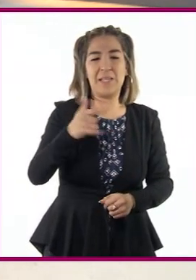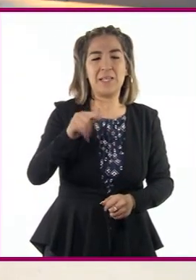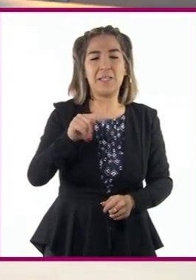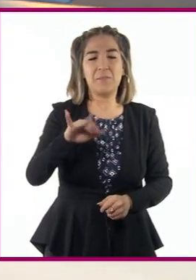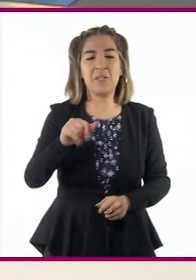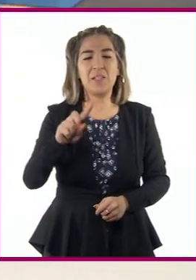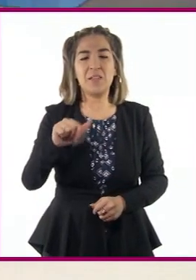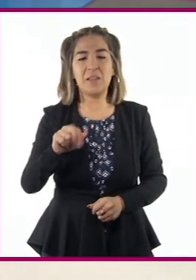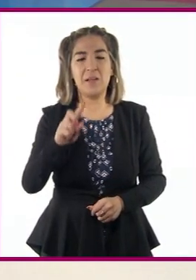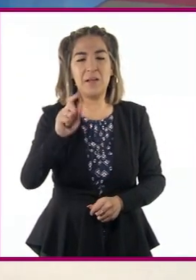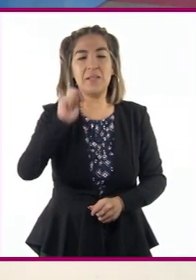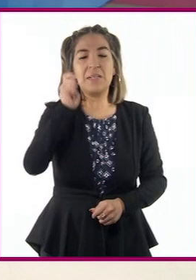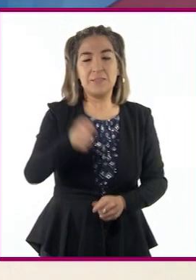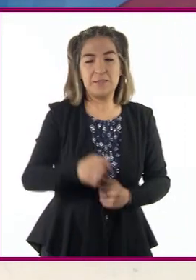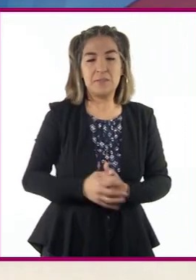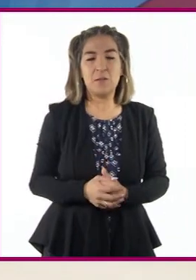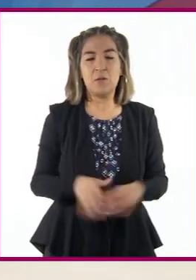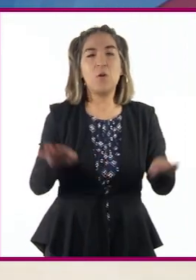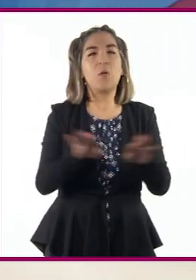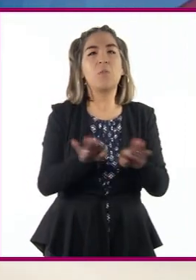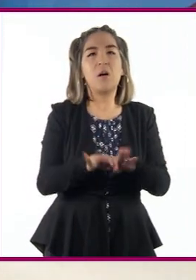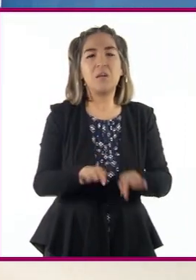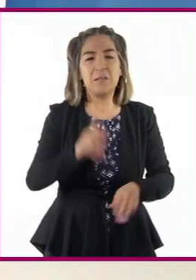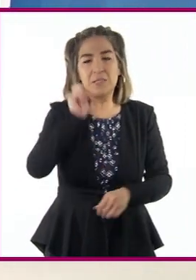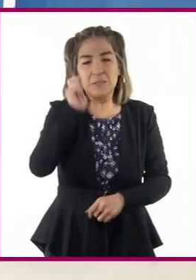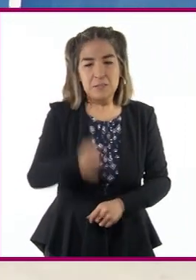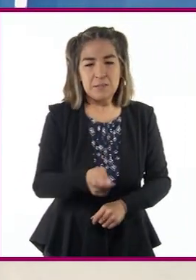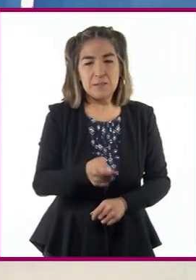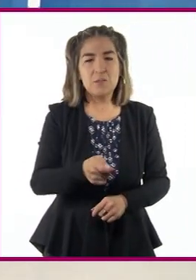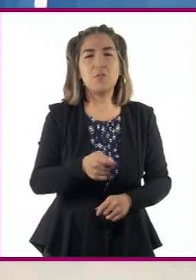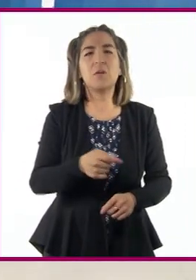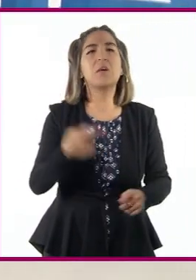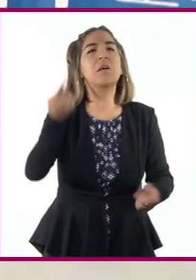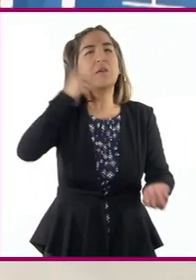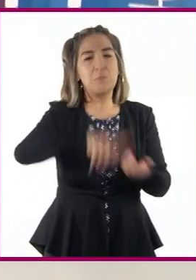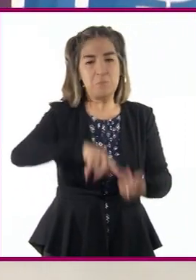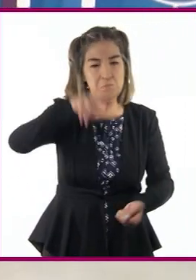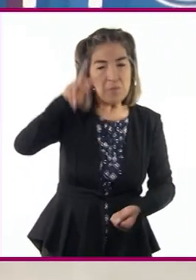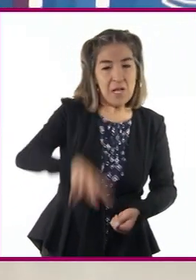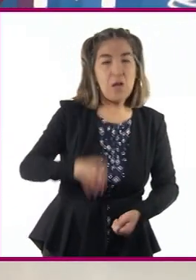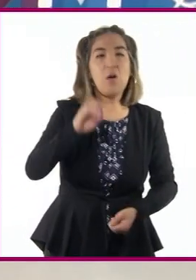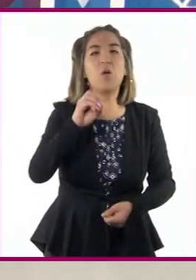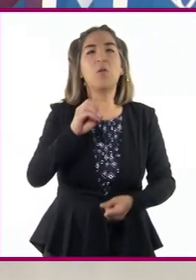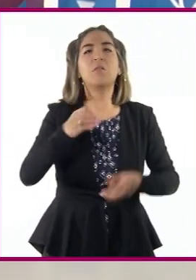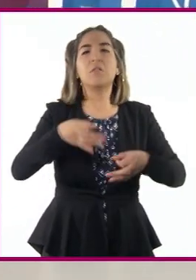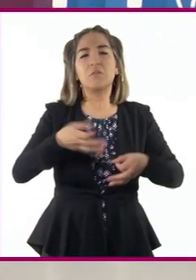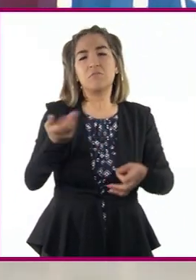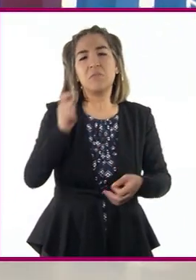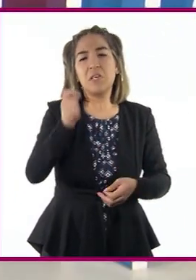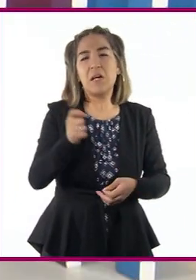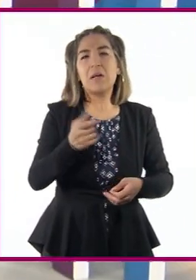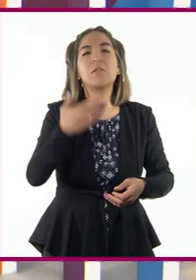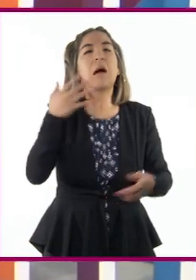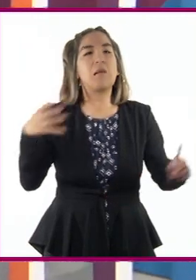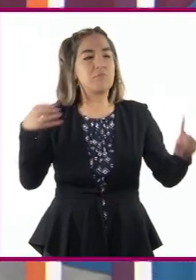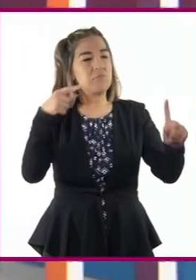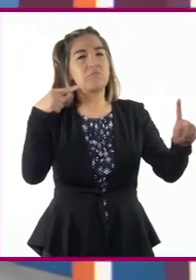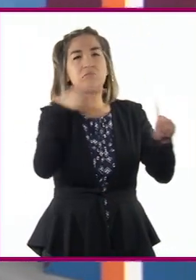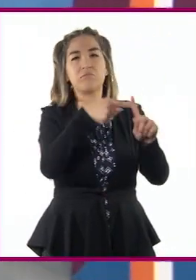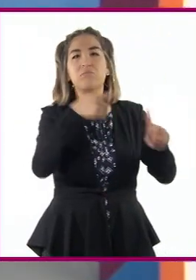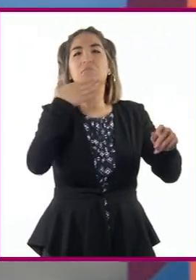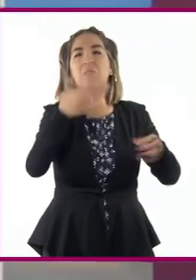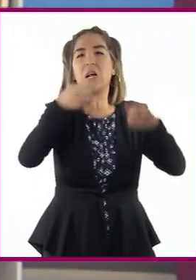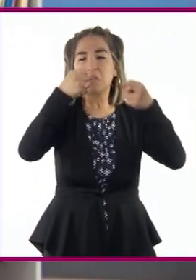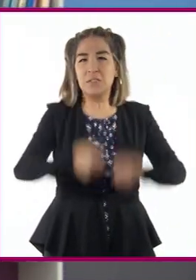Por legitimidad podemos entender cuando algo se percibe como verídico, lícito o conforme a la ley. Pero